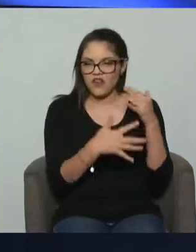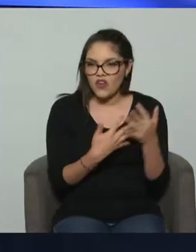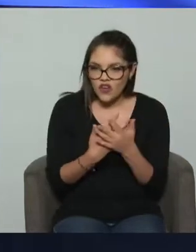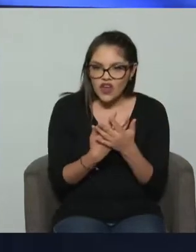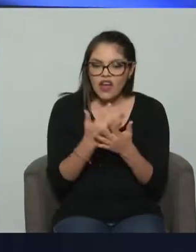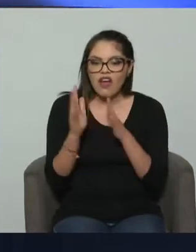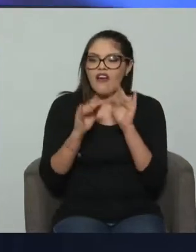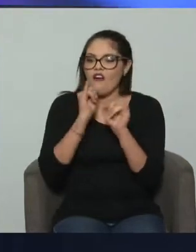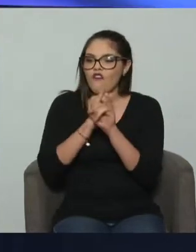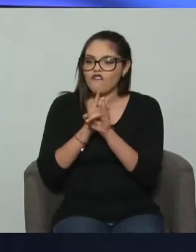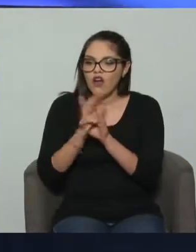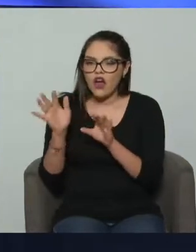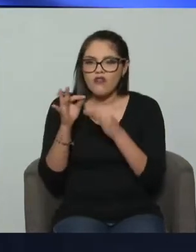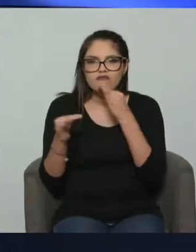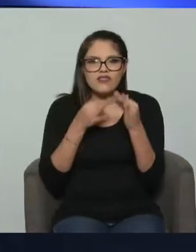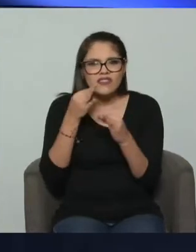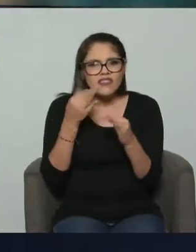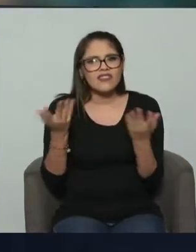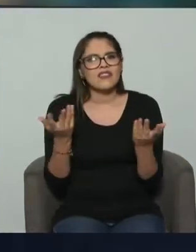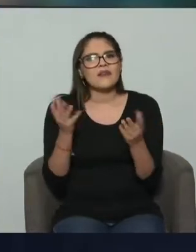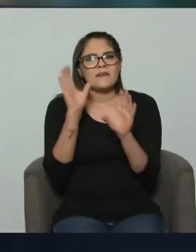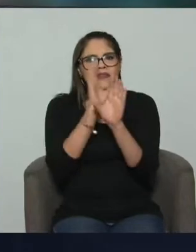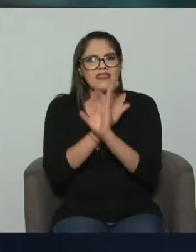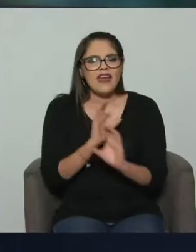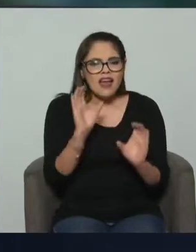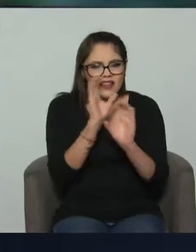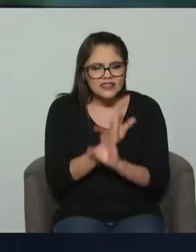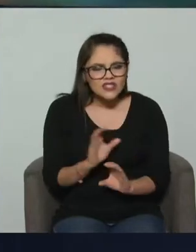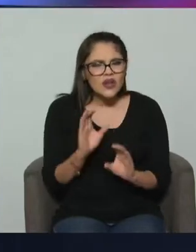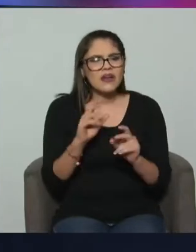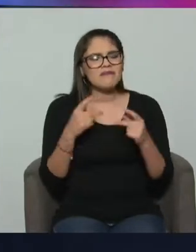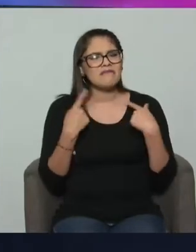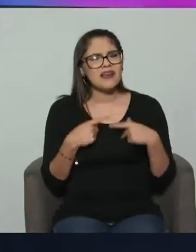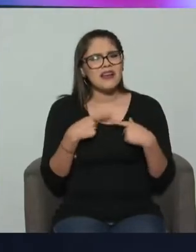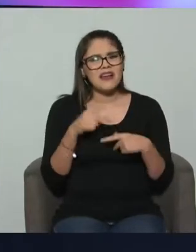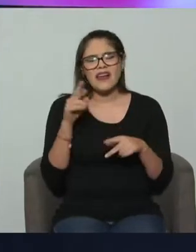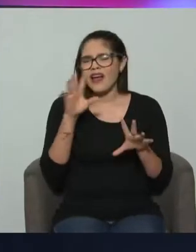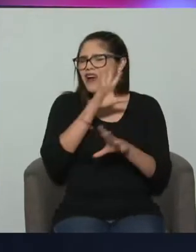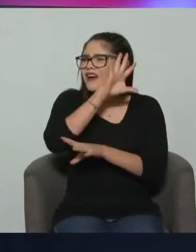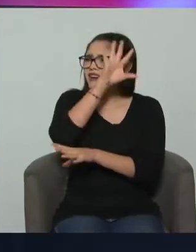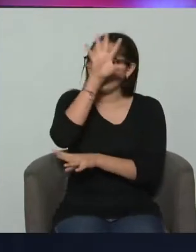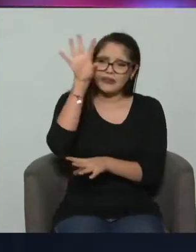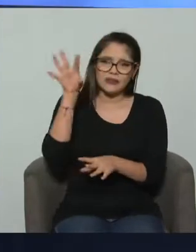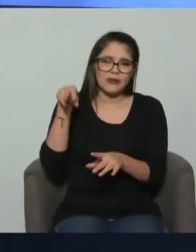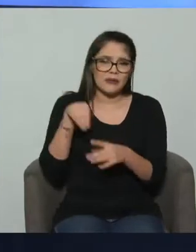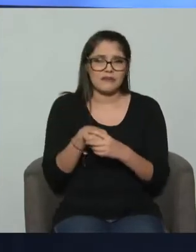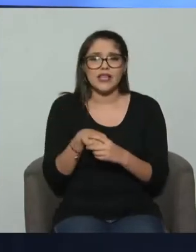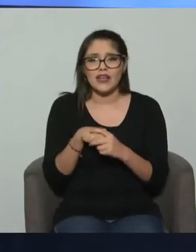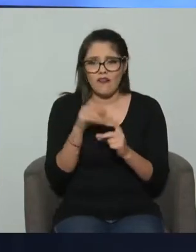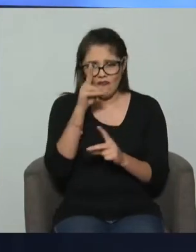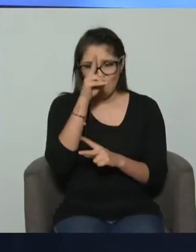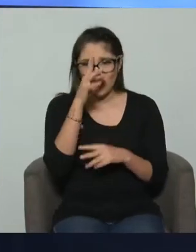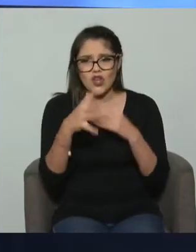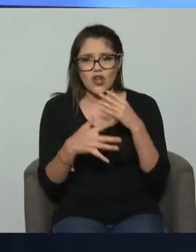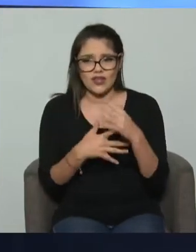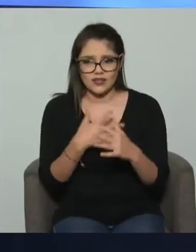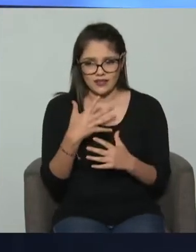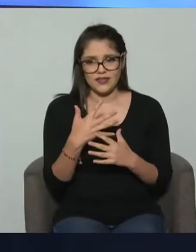Siguiente cosa, ¿qué están viviendo nuestros niños, nuestras niñas, nuestros adolescentes? Pues en